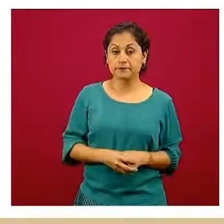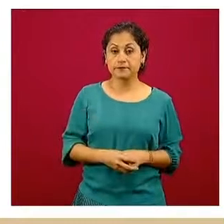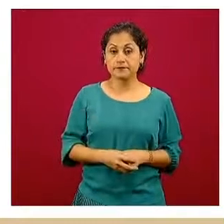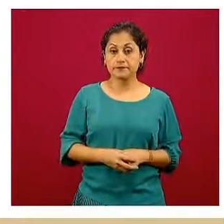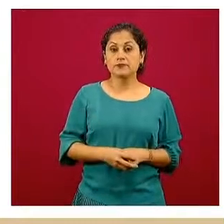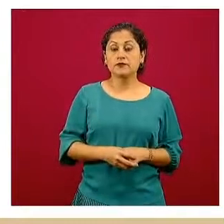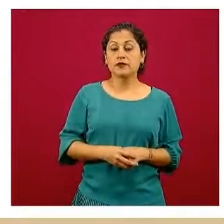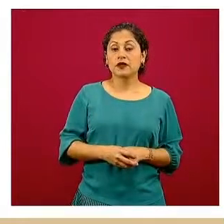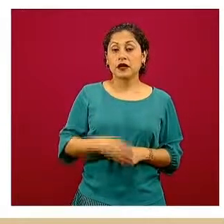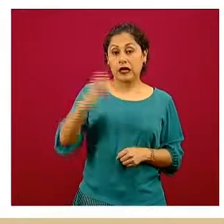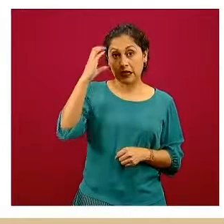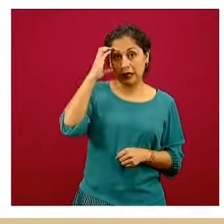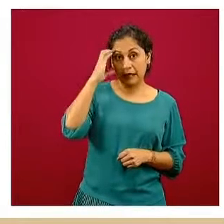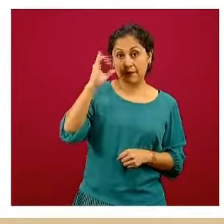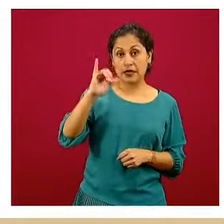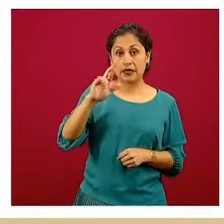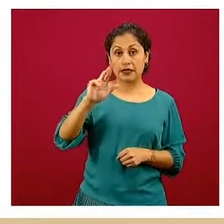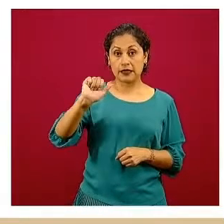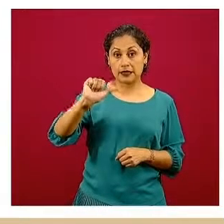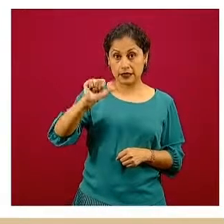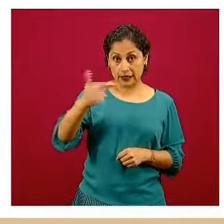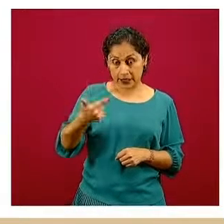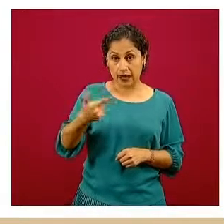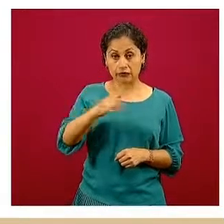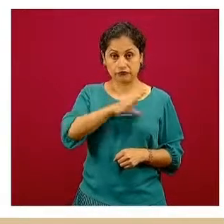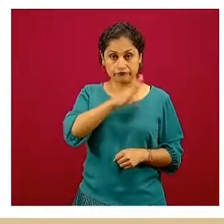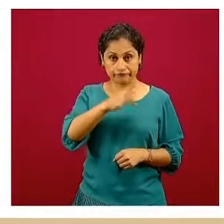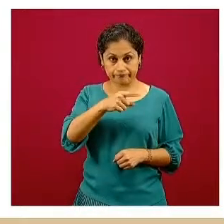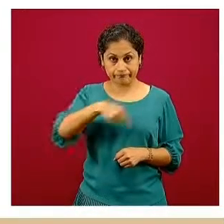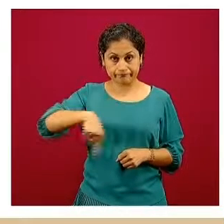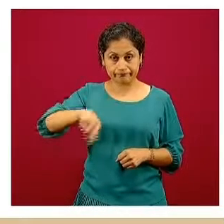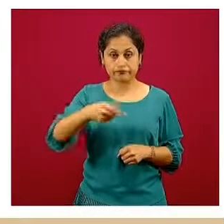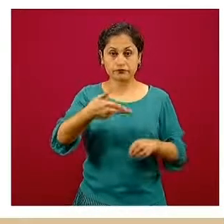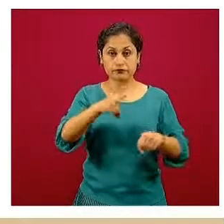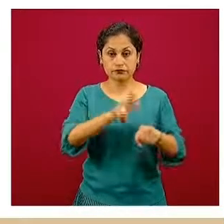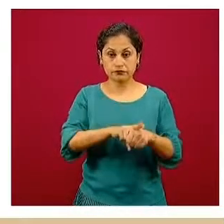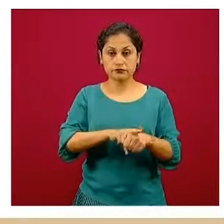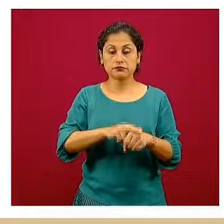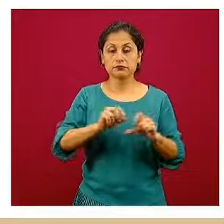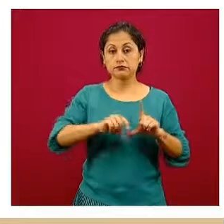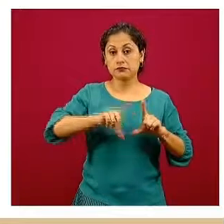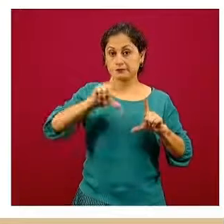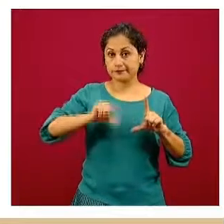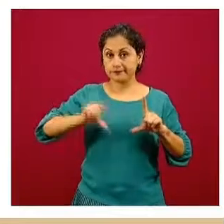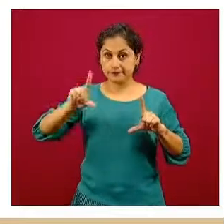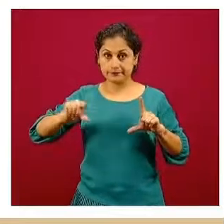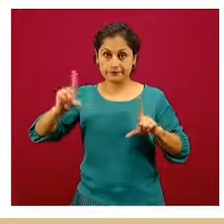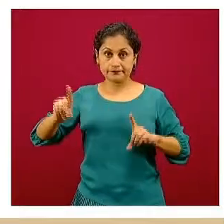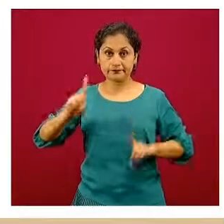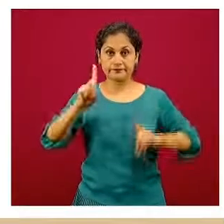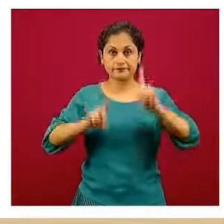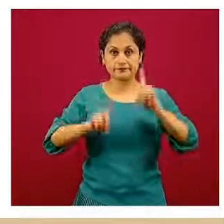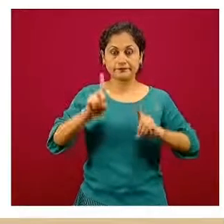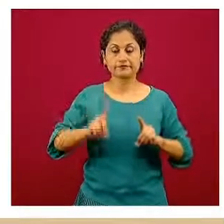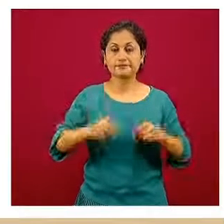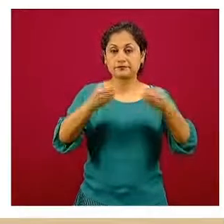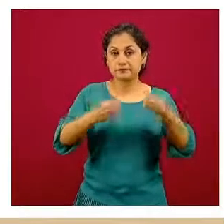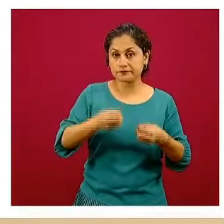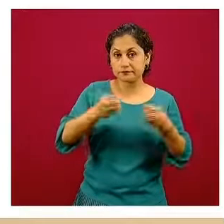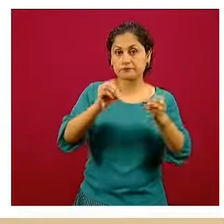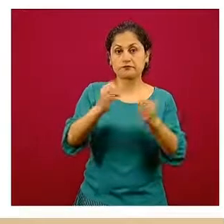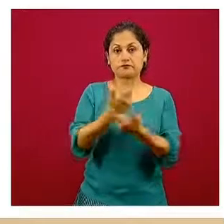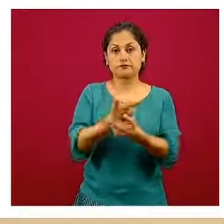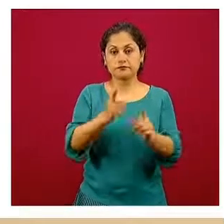camas IRAG general. Dependiendo de la entidad federativa se incrementa o disminuye la ocupación, pero veamos que todas